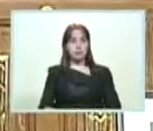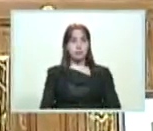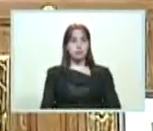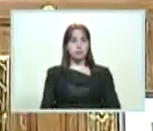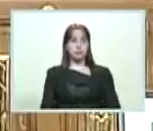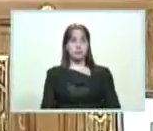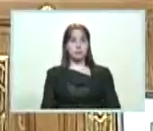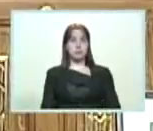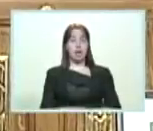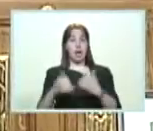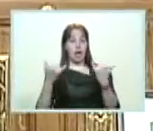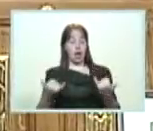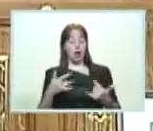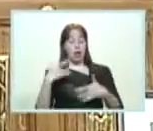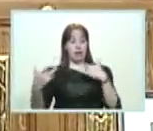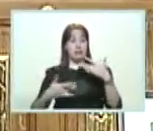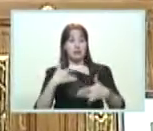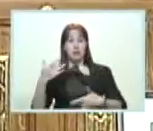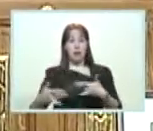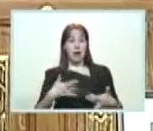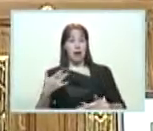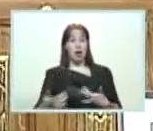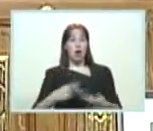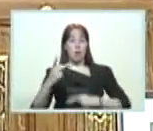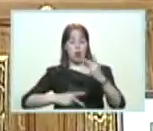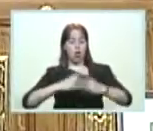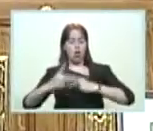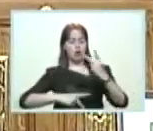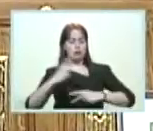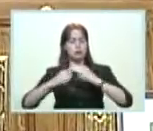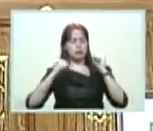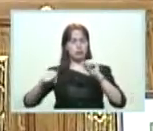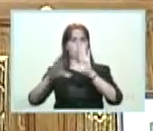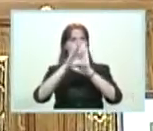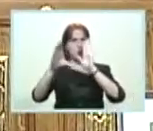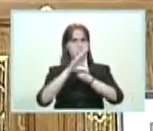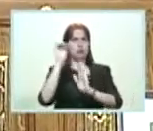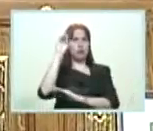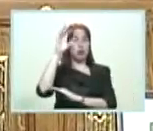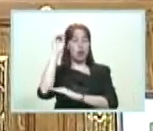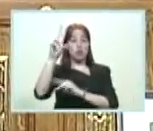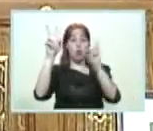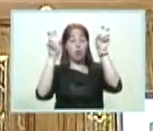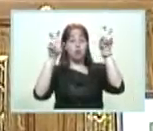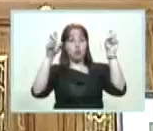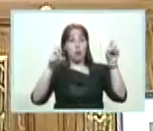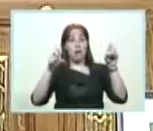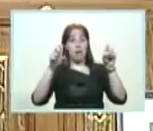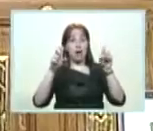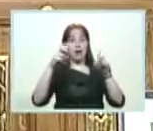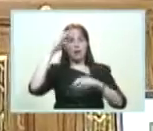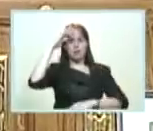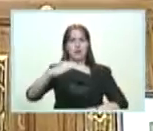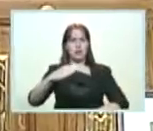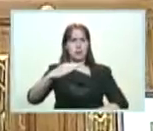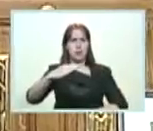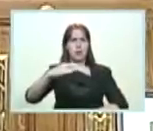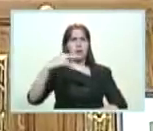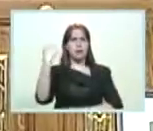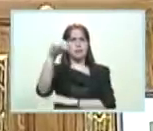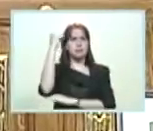Superior. Activar un proceso constituyente de fortalecimiento de la nueva Fuerza Armada Nacional Bolivariana.